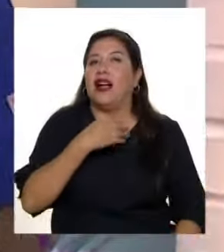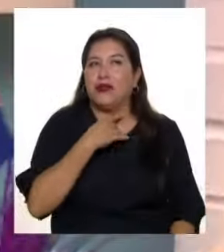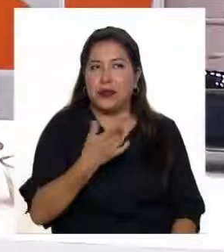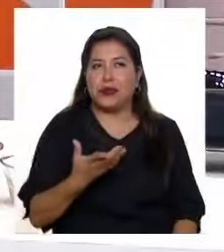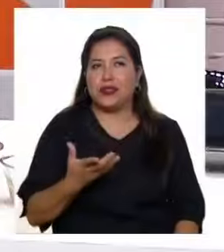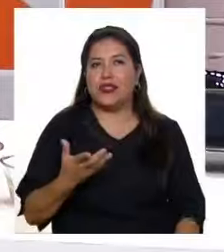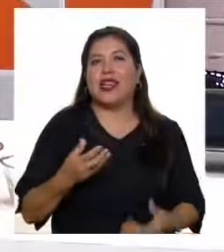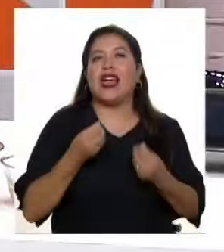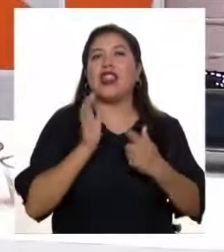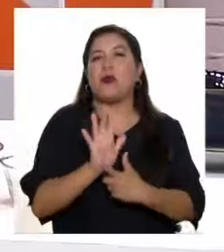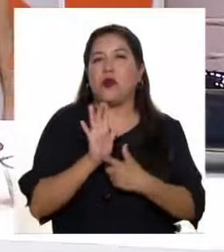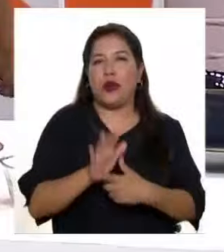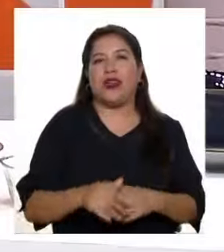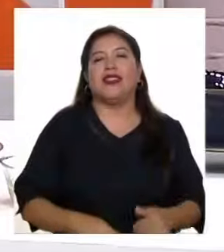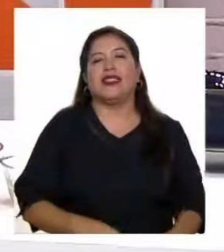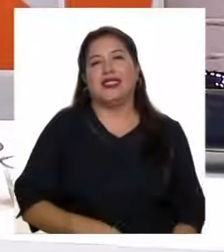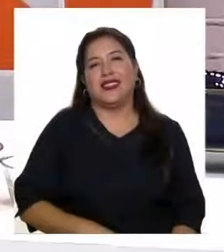más. Con cariño.